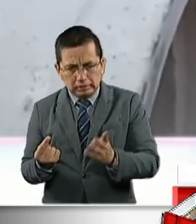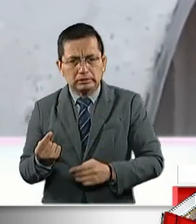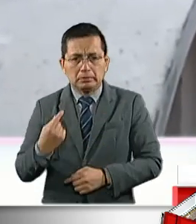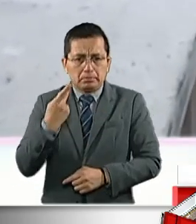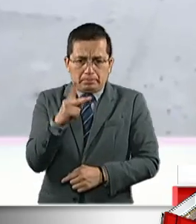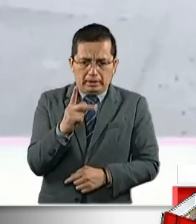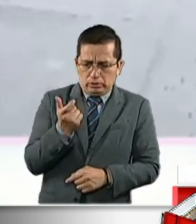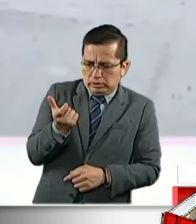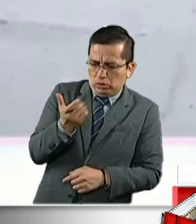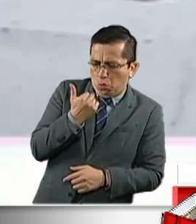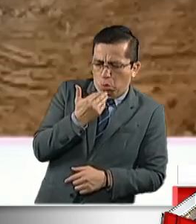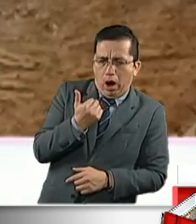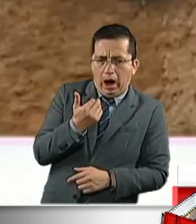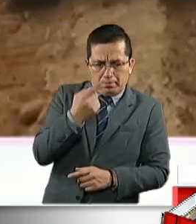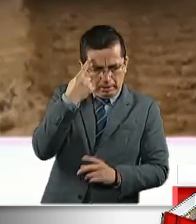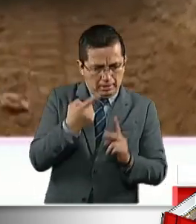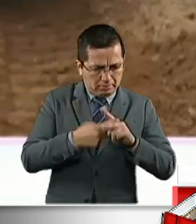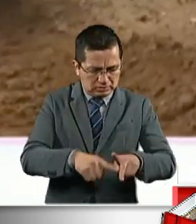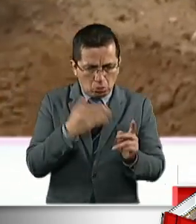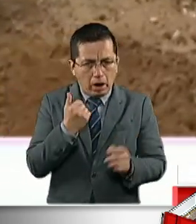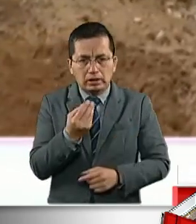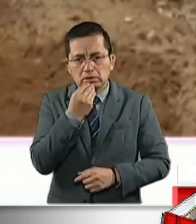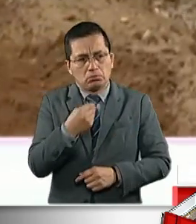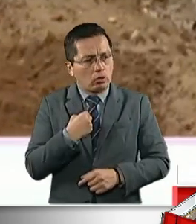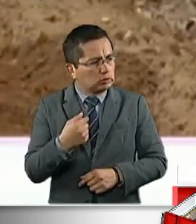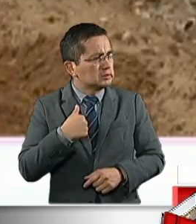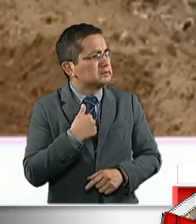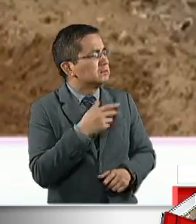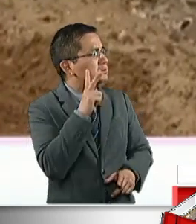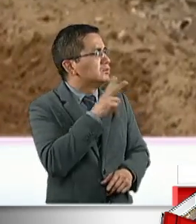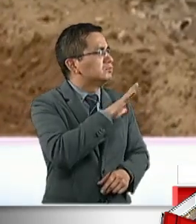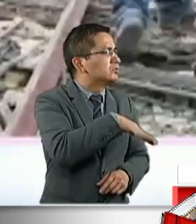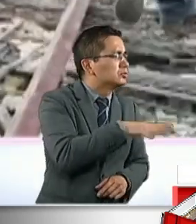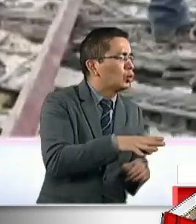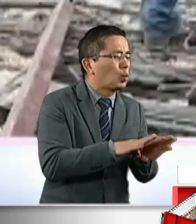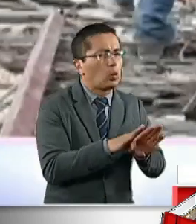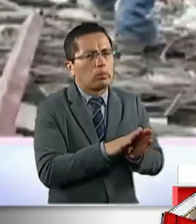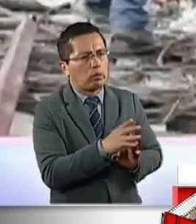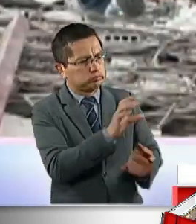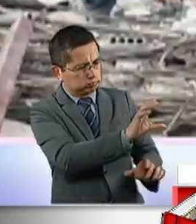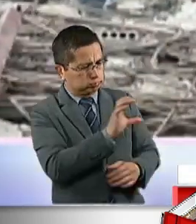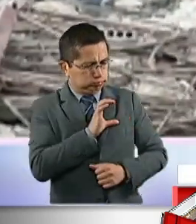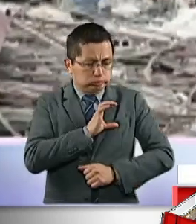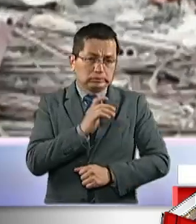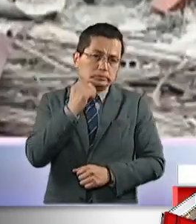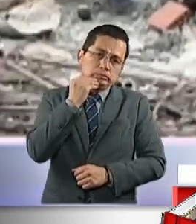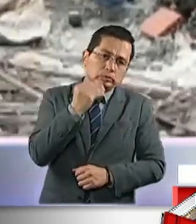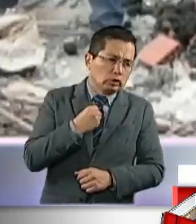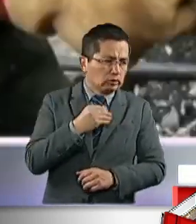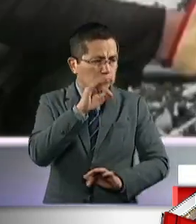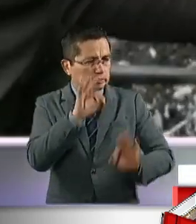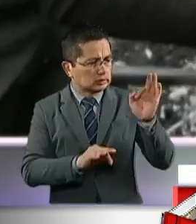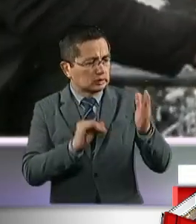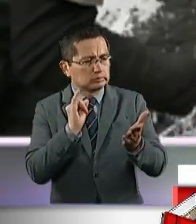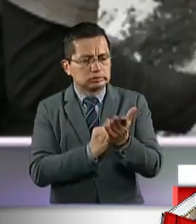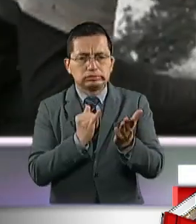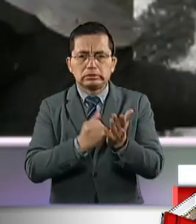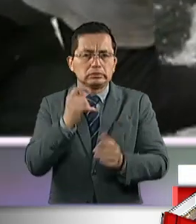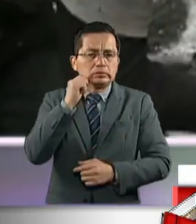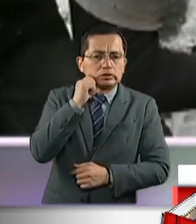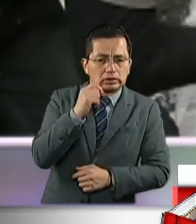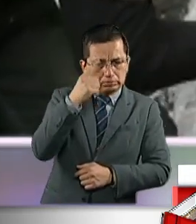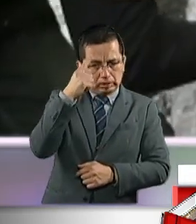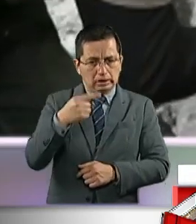los recursos para iniciar las obras, pues tenemos que conseguirlo los constructores al precio que sea y en donde sea para poder